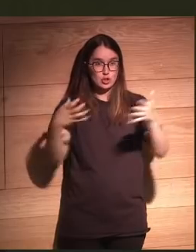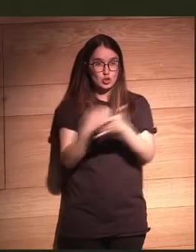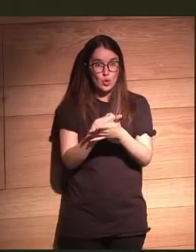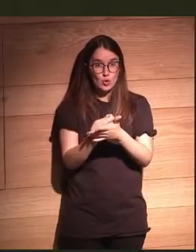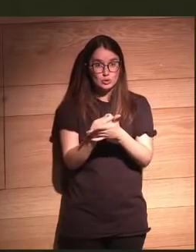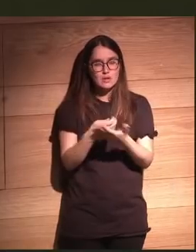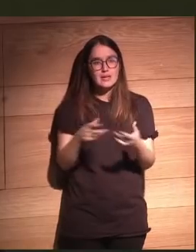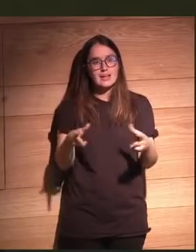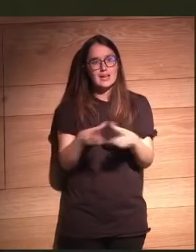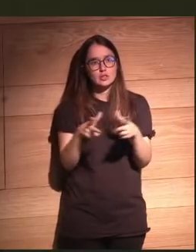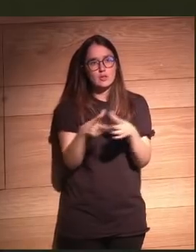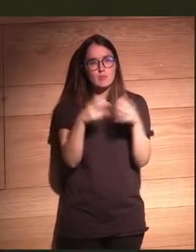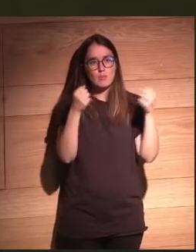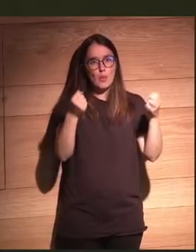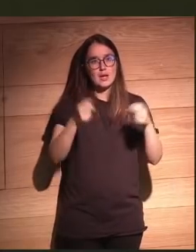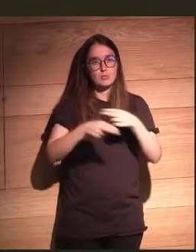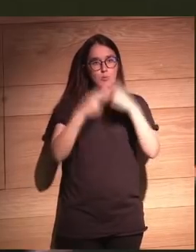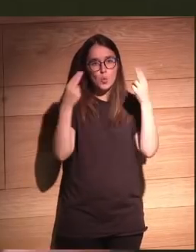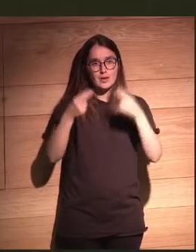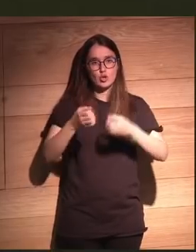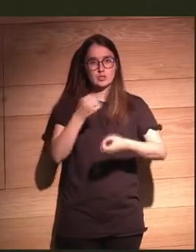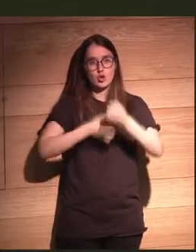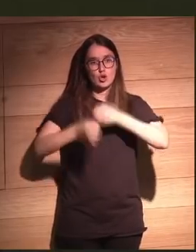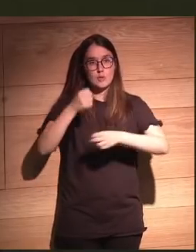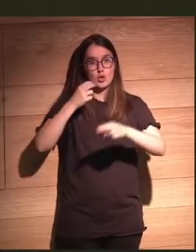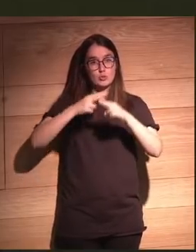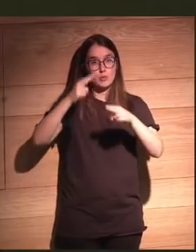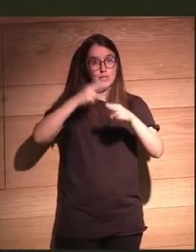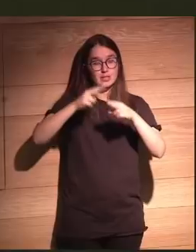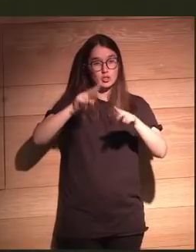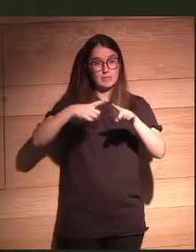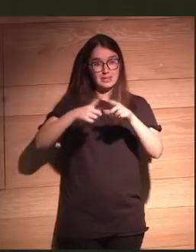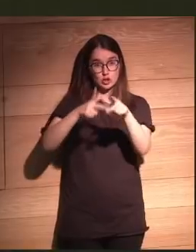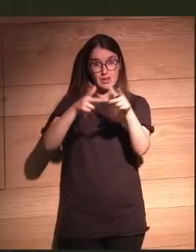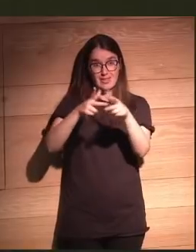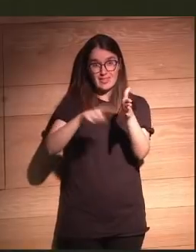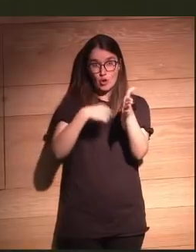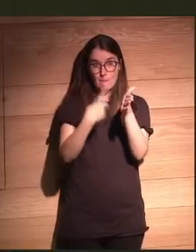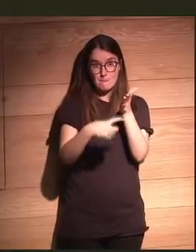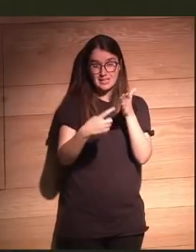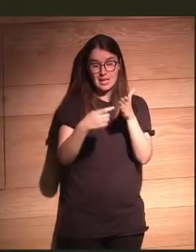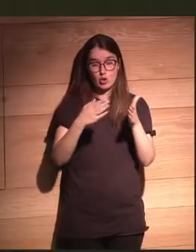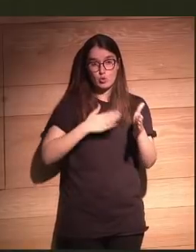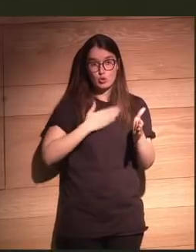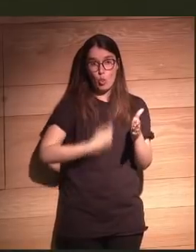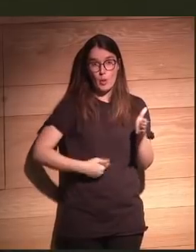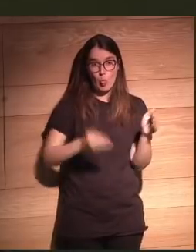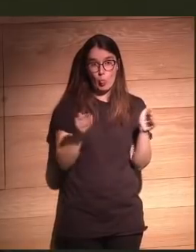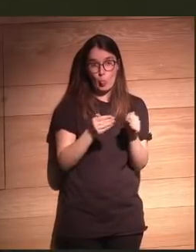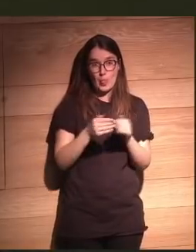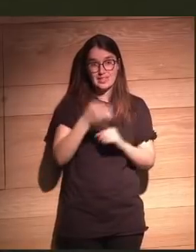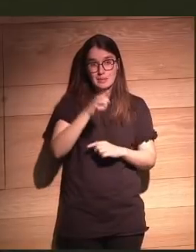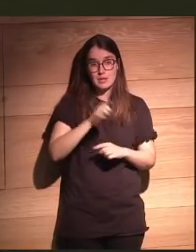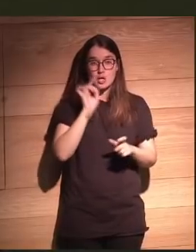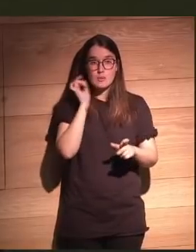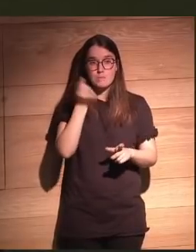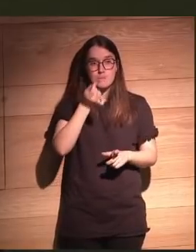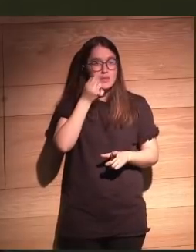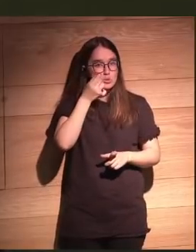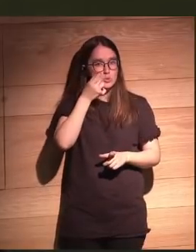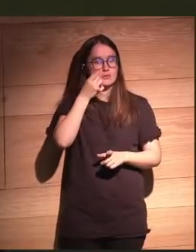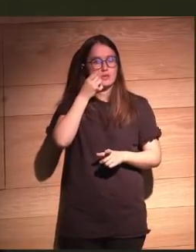sociedad, poderes públicos, poderes económicos, poderes políticos y la sociedad entera y los pequeños propietarios también, nos damos cuenta